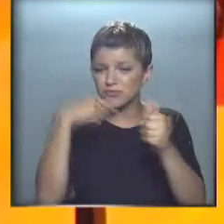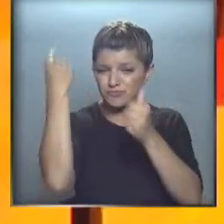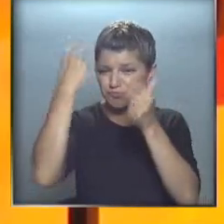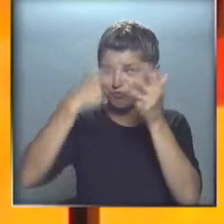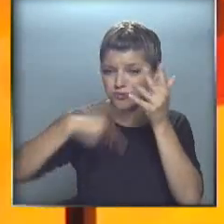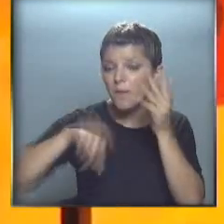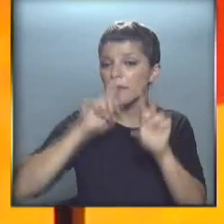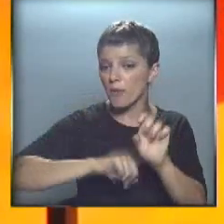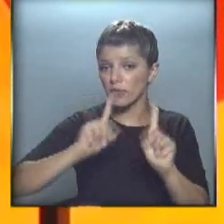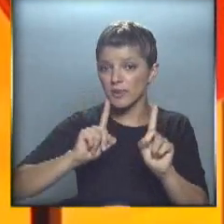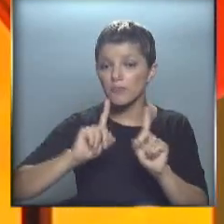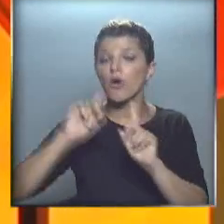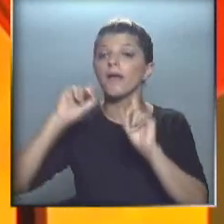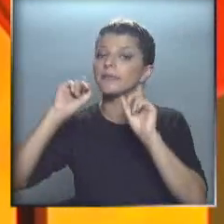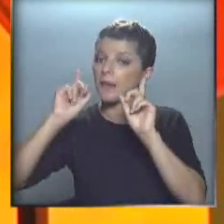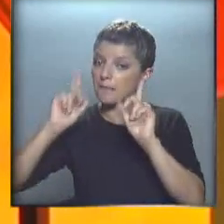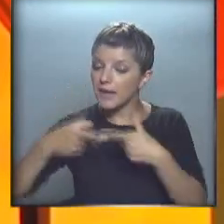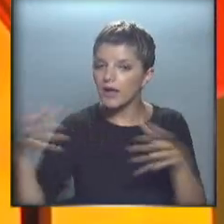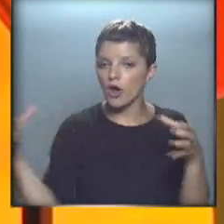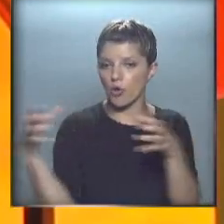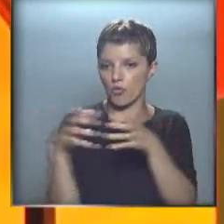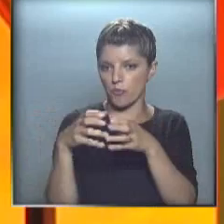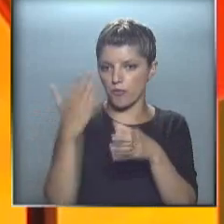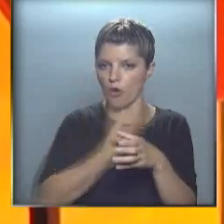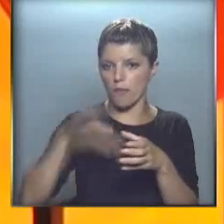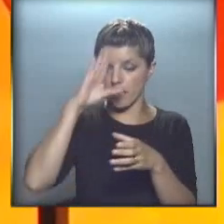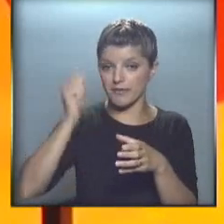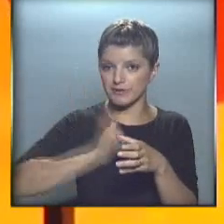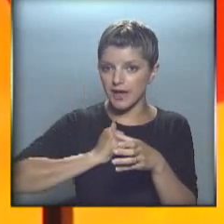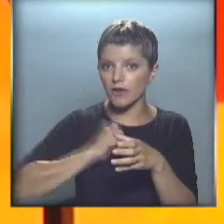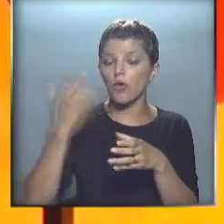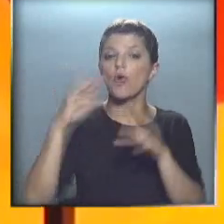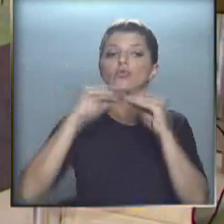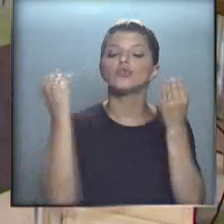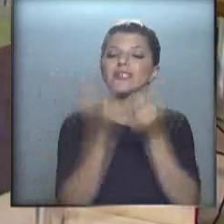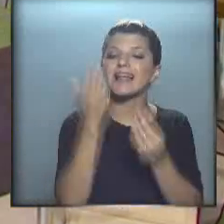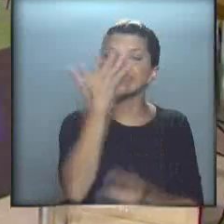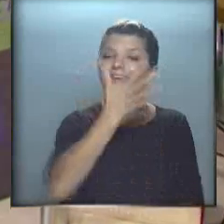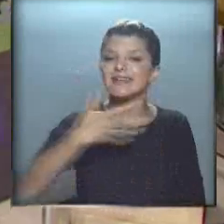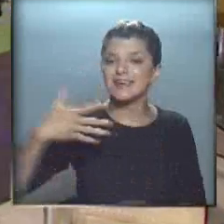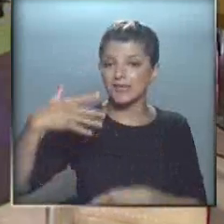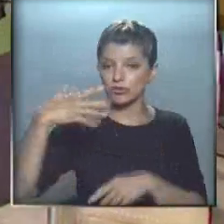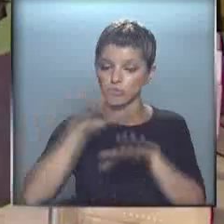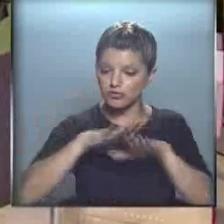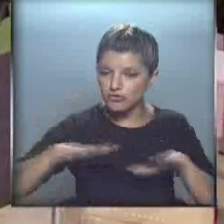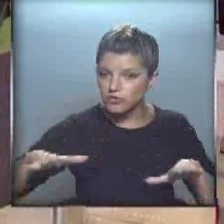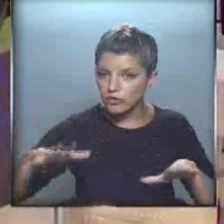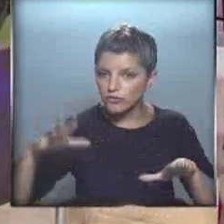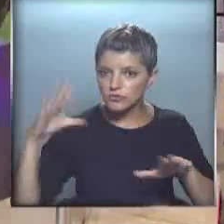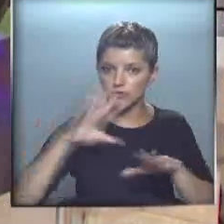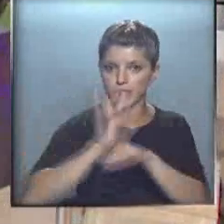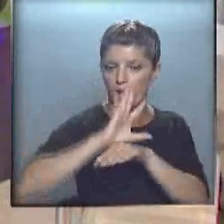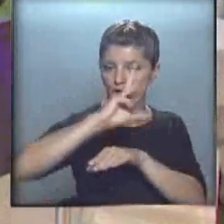militares robaron, la junta militar robó 500 chicos que nacimos,